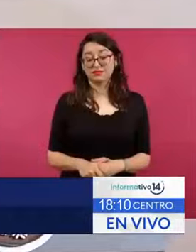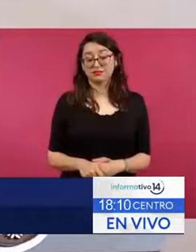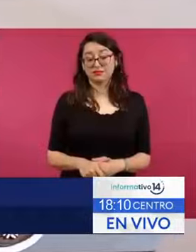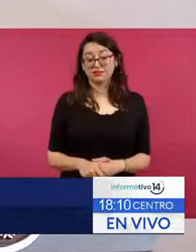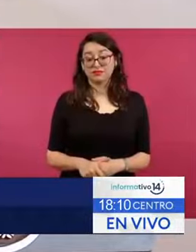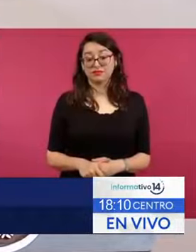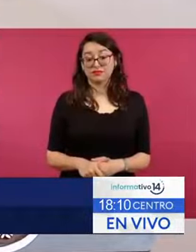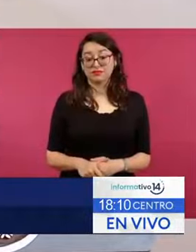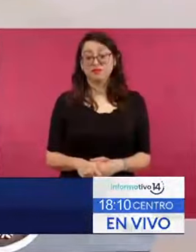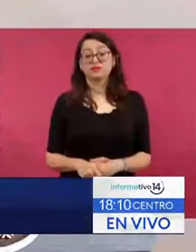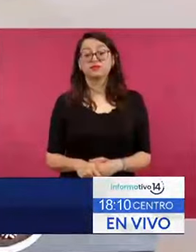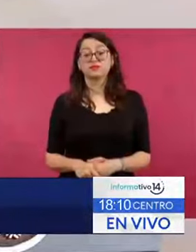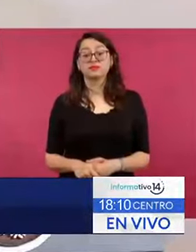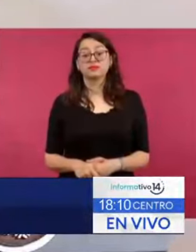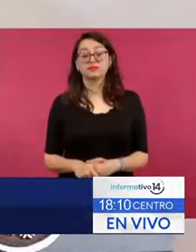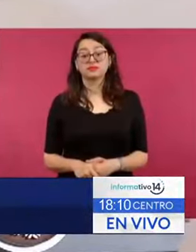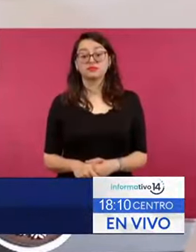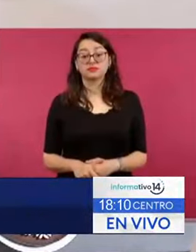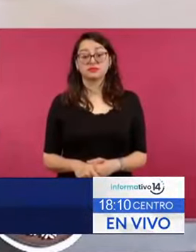una